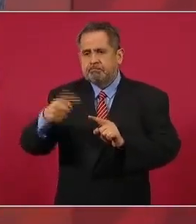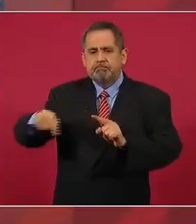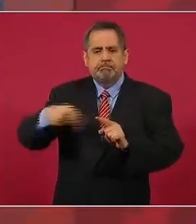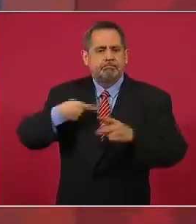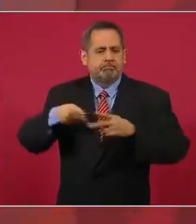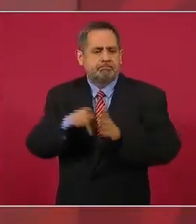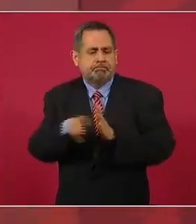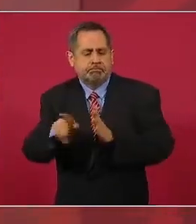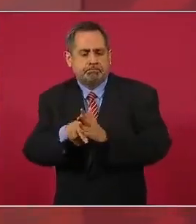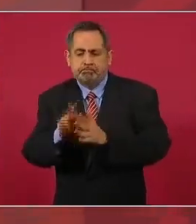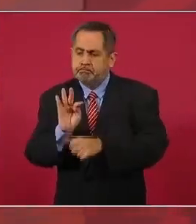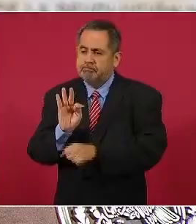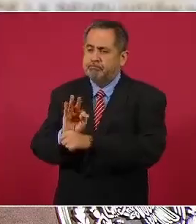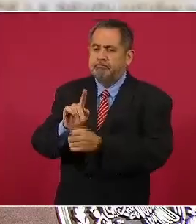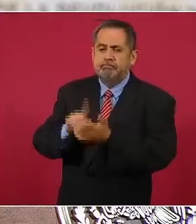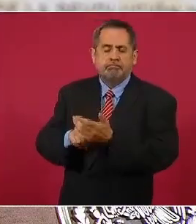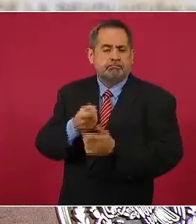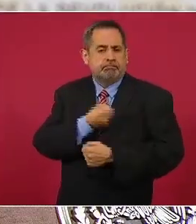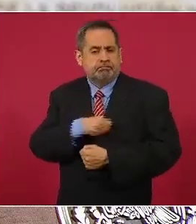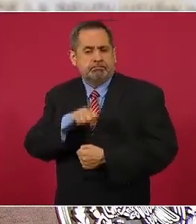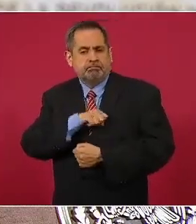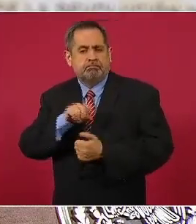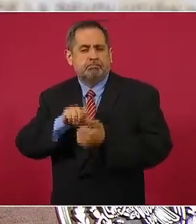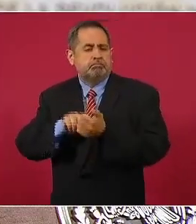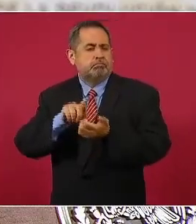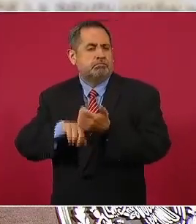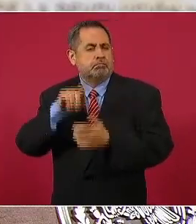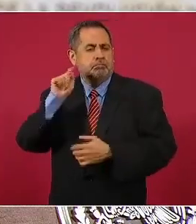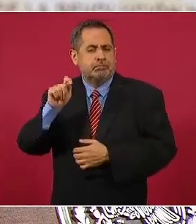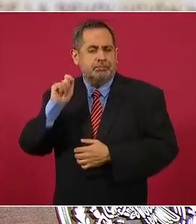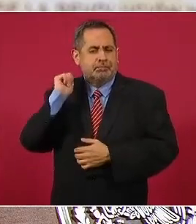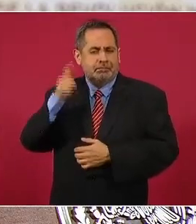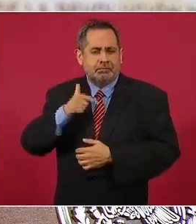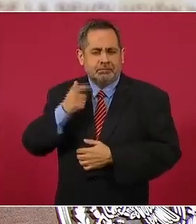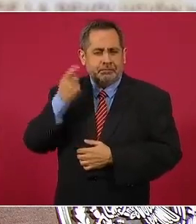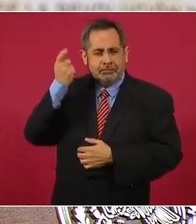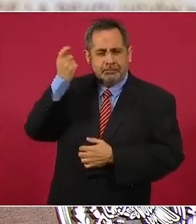Y creo que también a la pensión, ¿no?